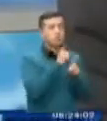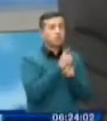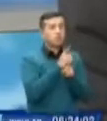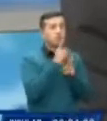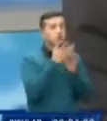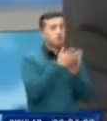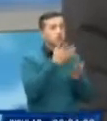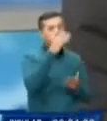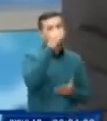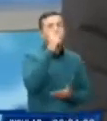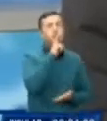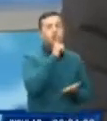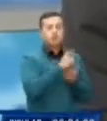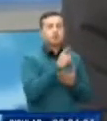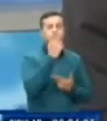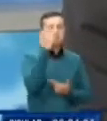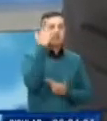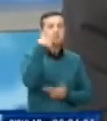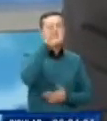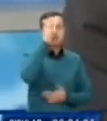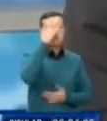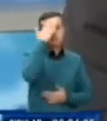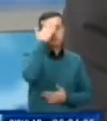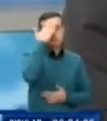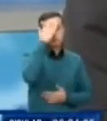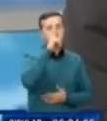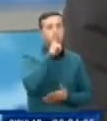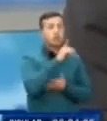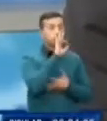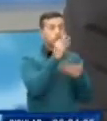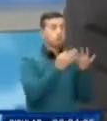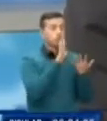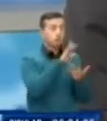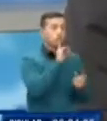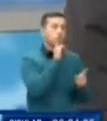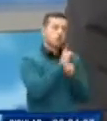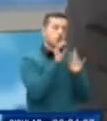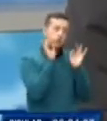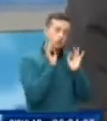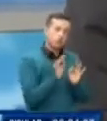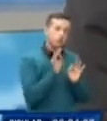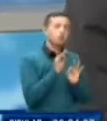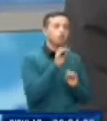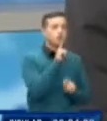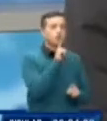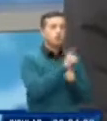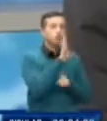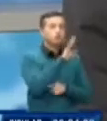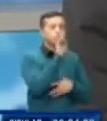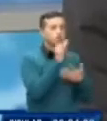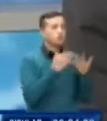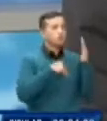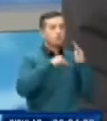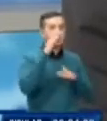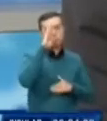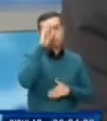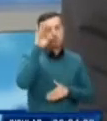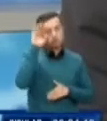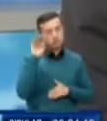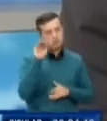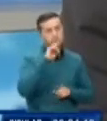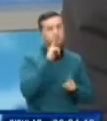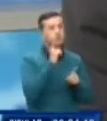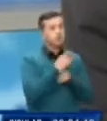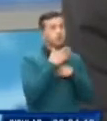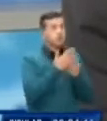inteligencia evidentemente las fuerzas armadas tienen mayor presupuesto que la policía nacional por obvias y evidentes razones el sistema de inteligencia de las